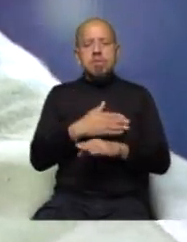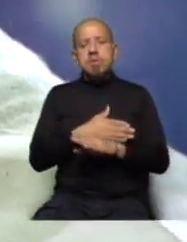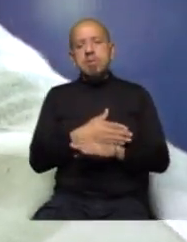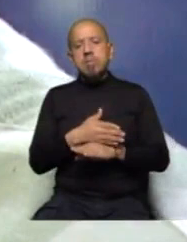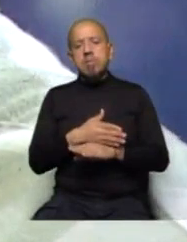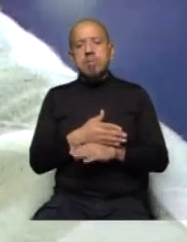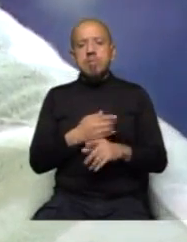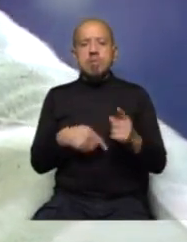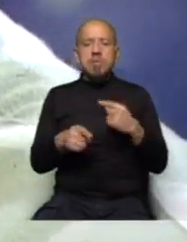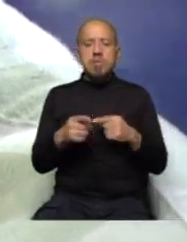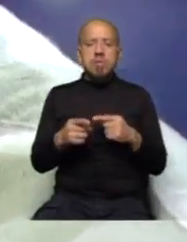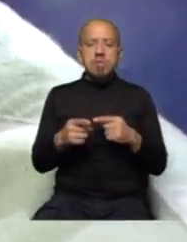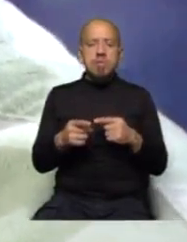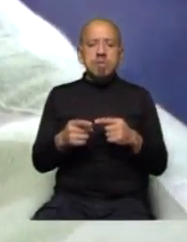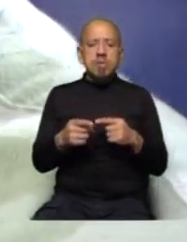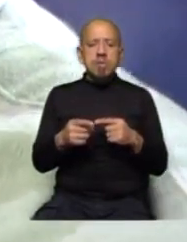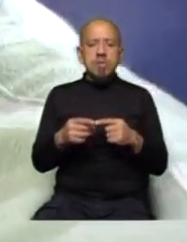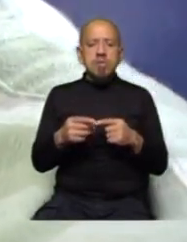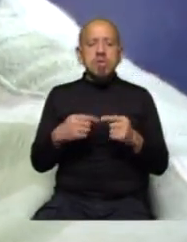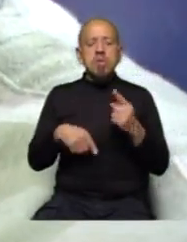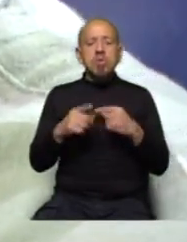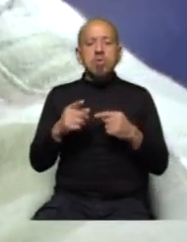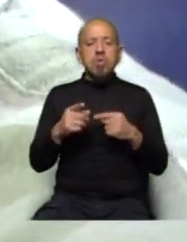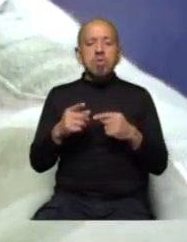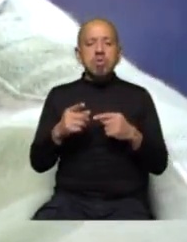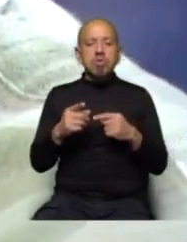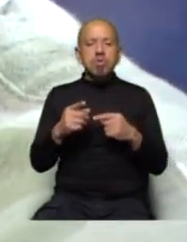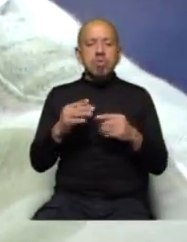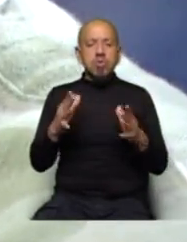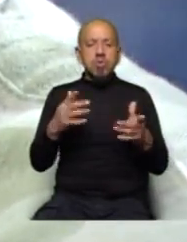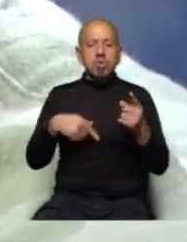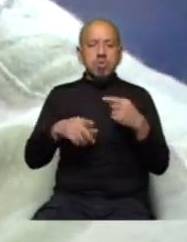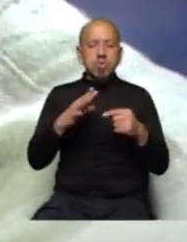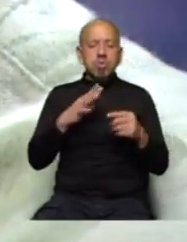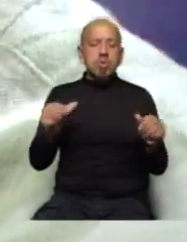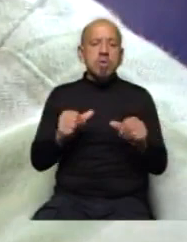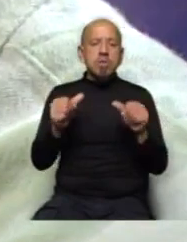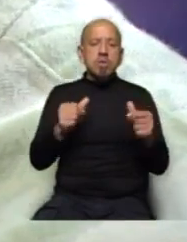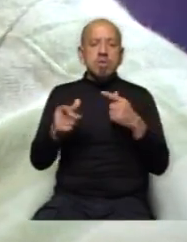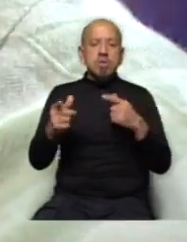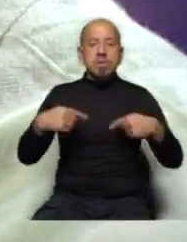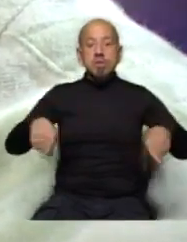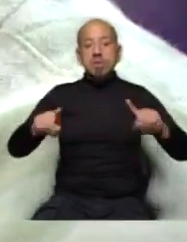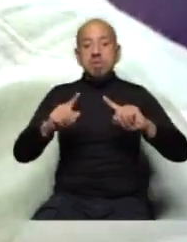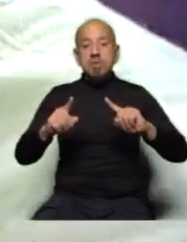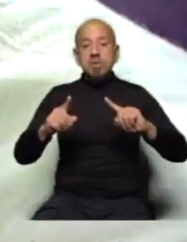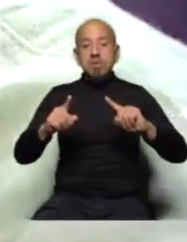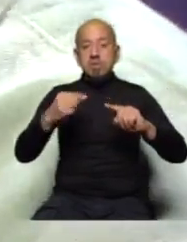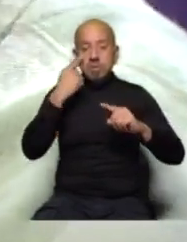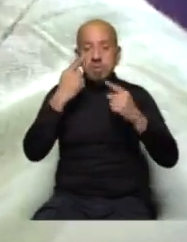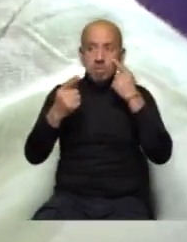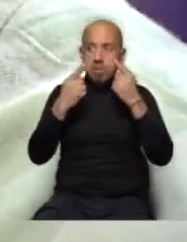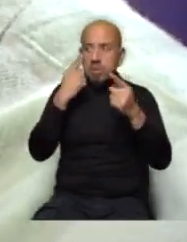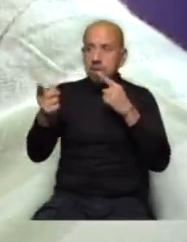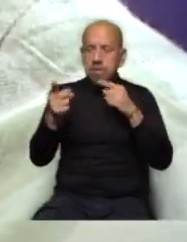a ras del suelo la joven con los ojos desmesuradamente abiertos no hacía sino mirar la alfombra a uno y otro